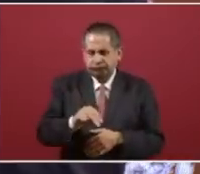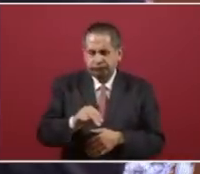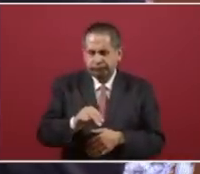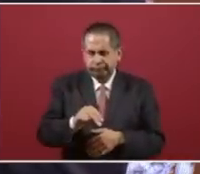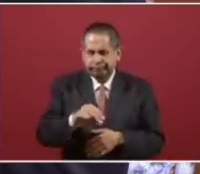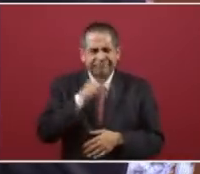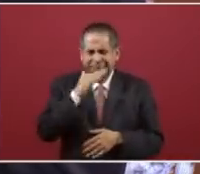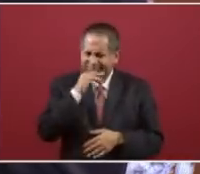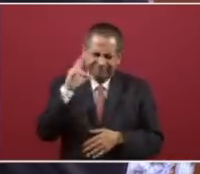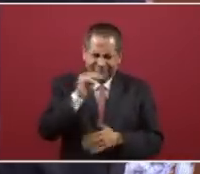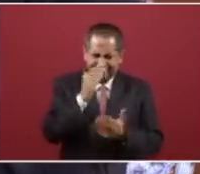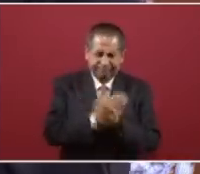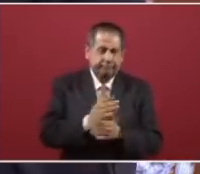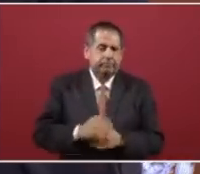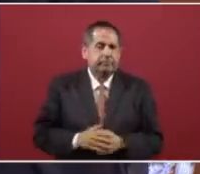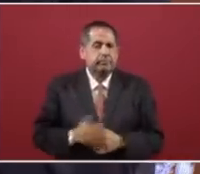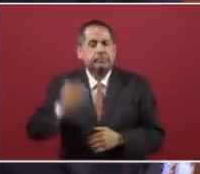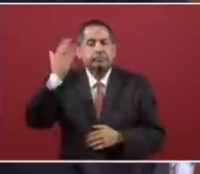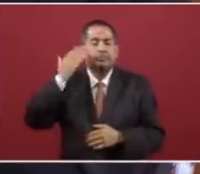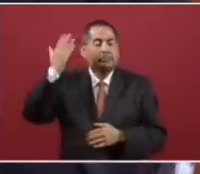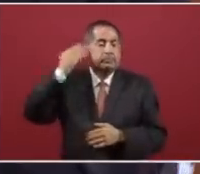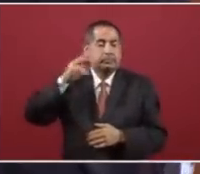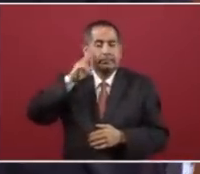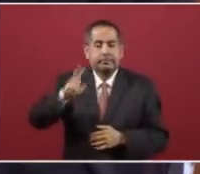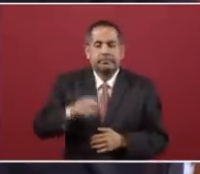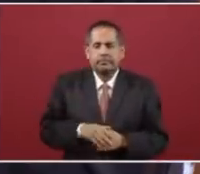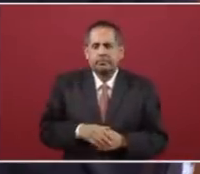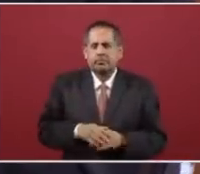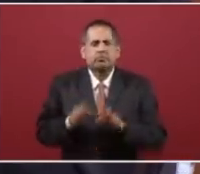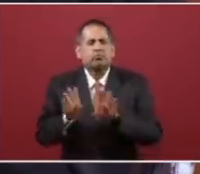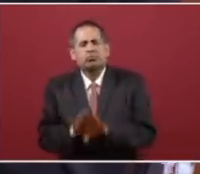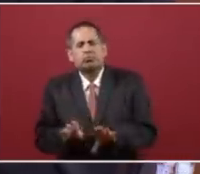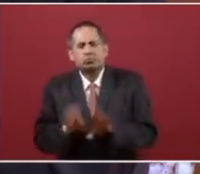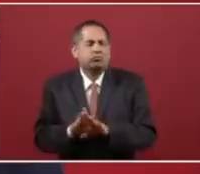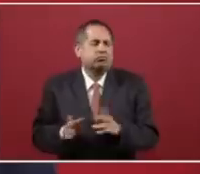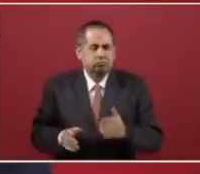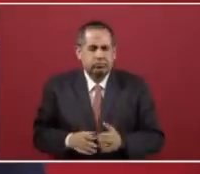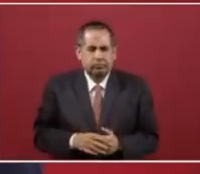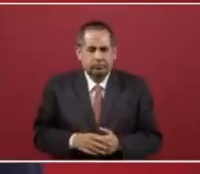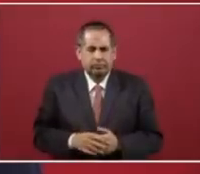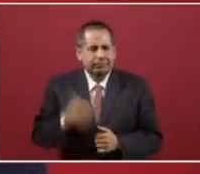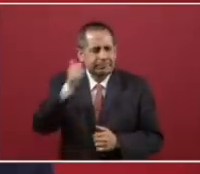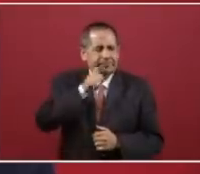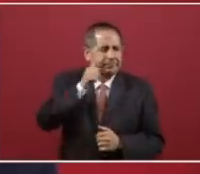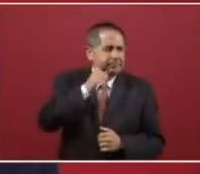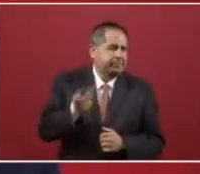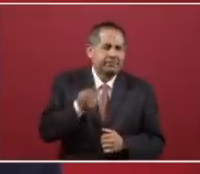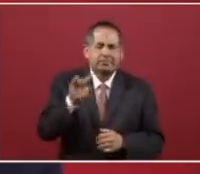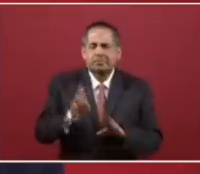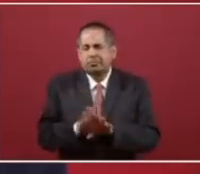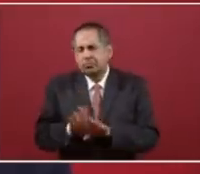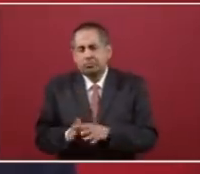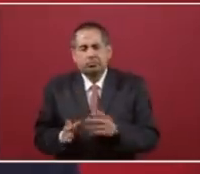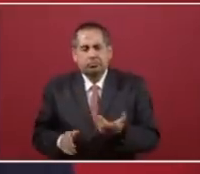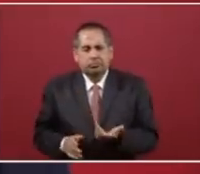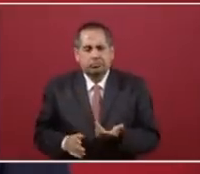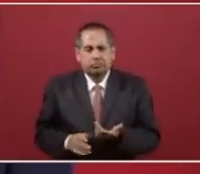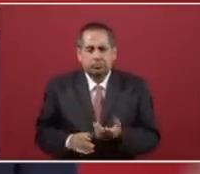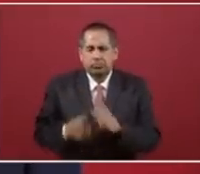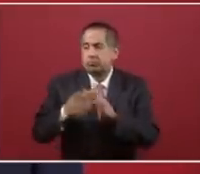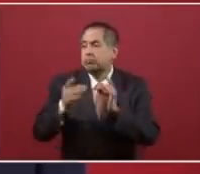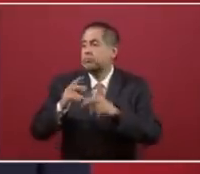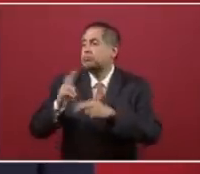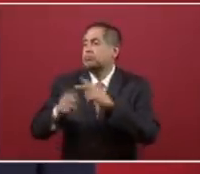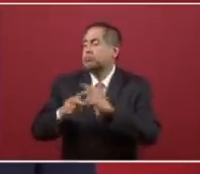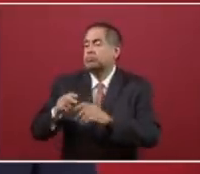porque antes se decía haber pero los como siempre dice que va a